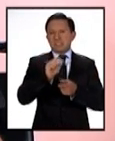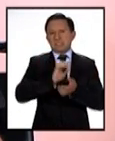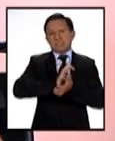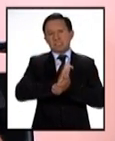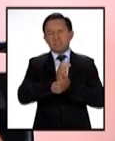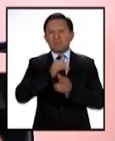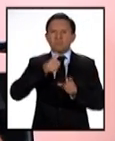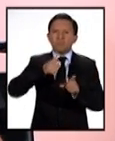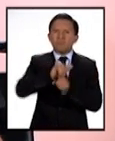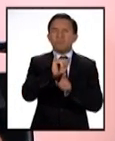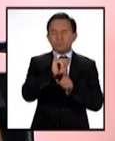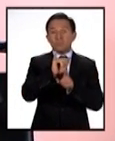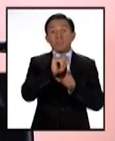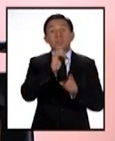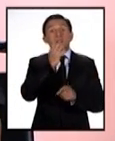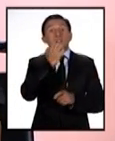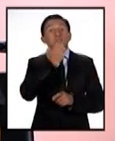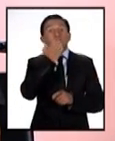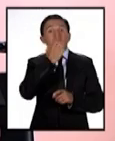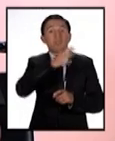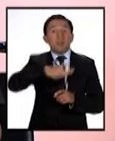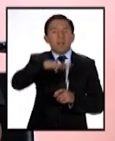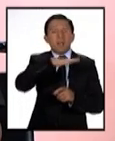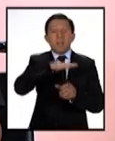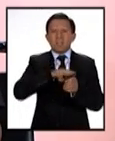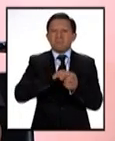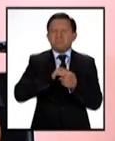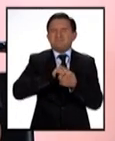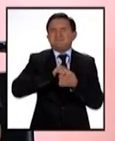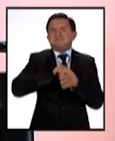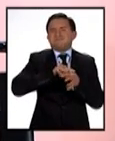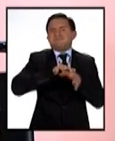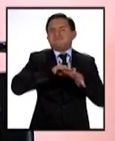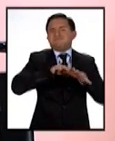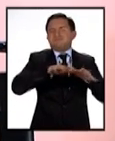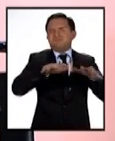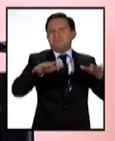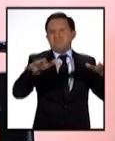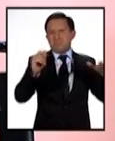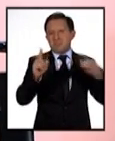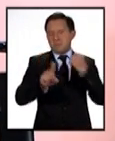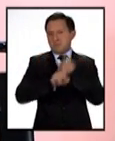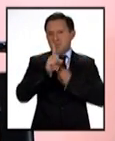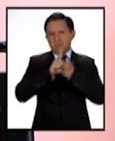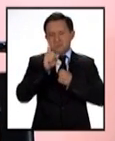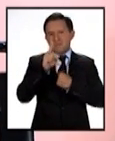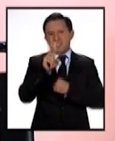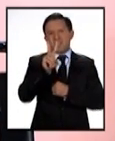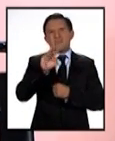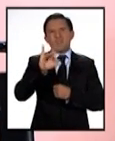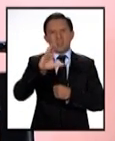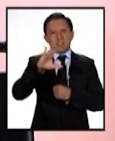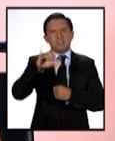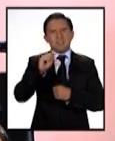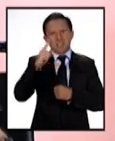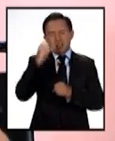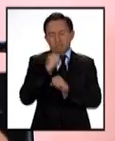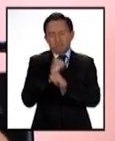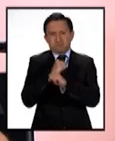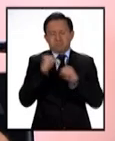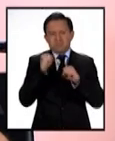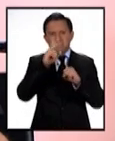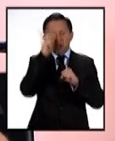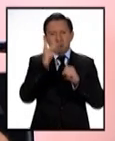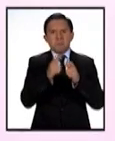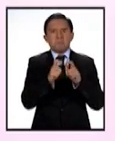invadida, que está siendo objeto de esta explosión de violencia que estamos viviendo en espacios públicos en